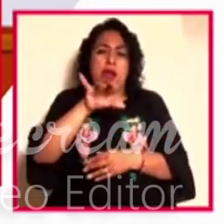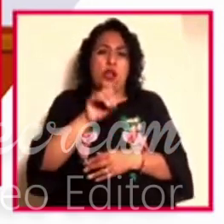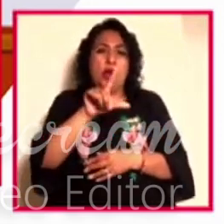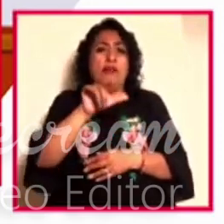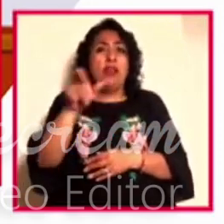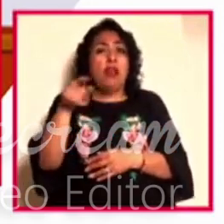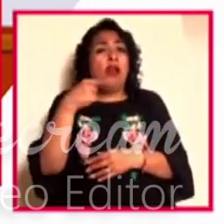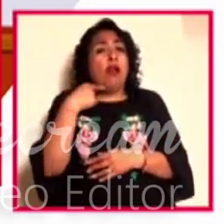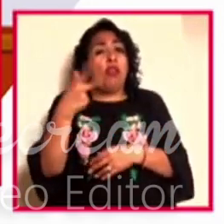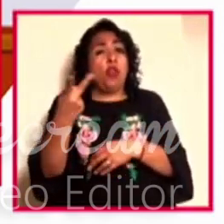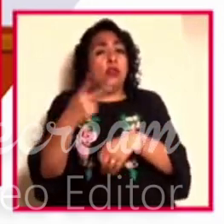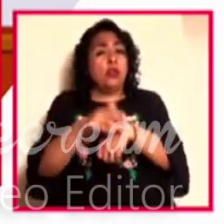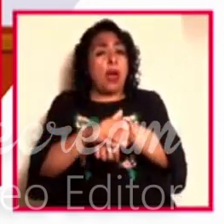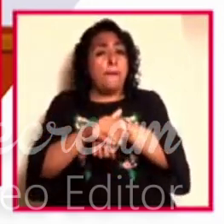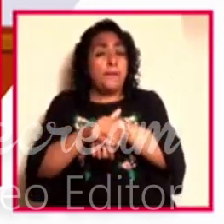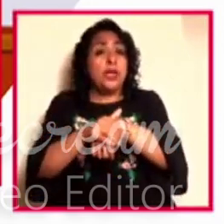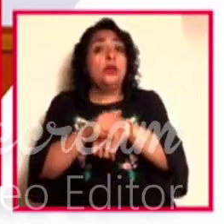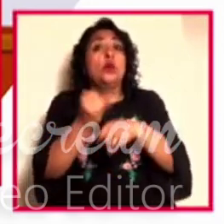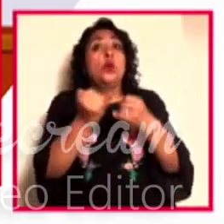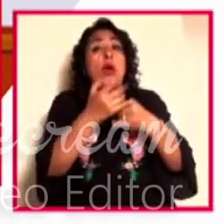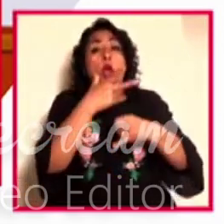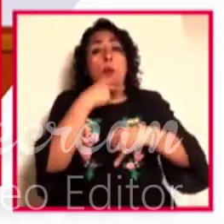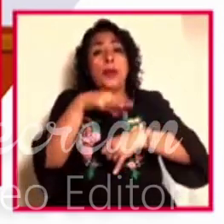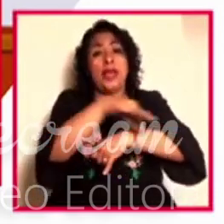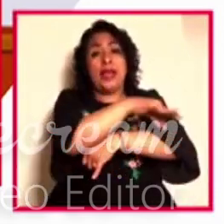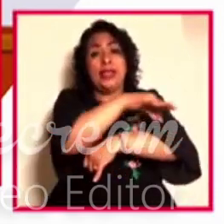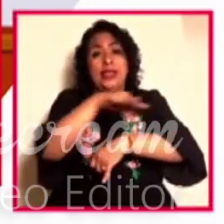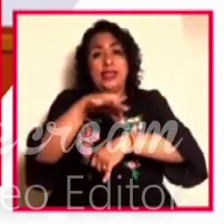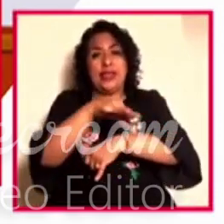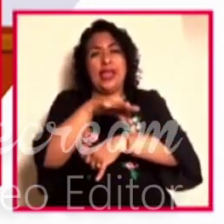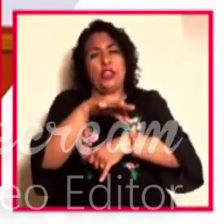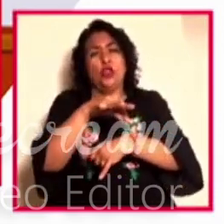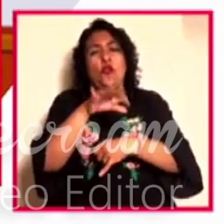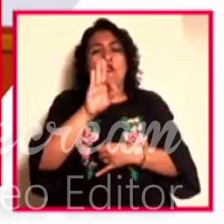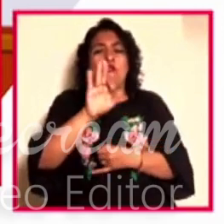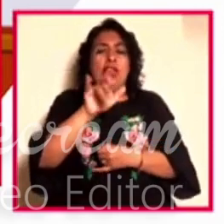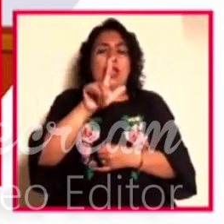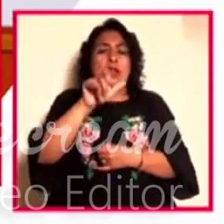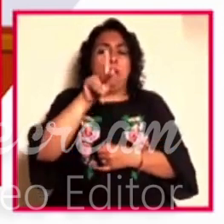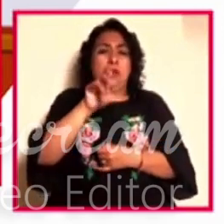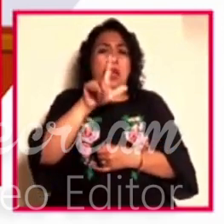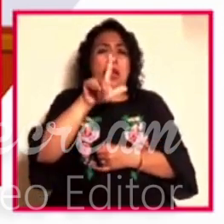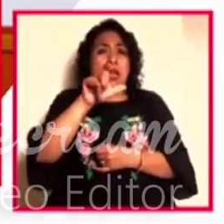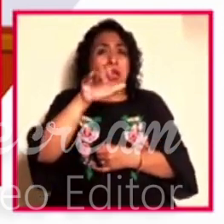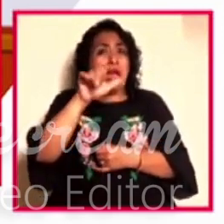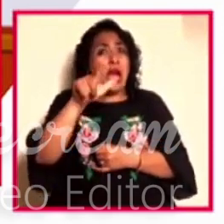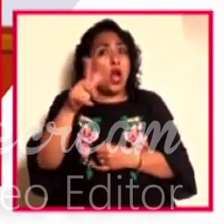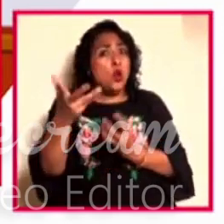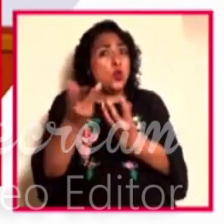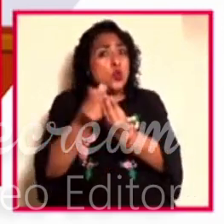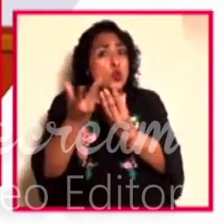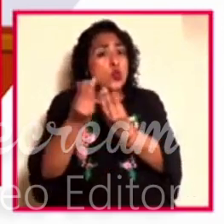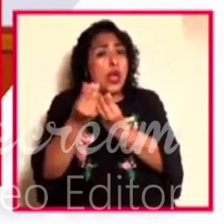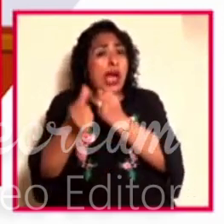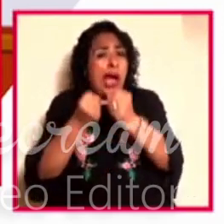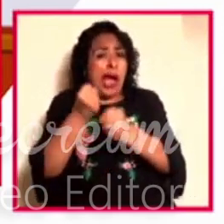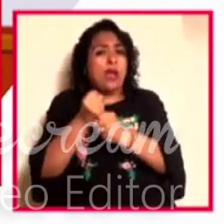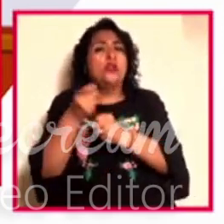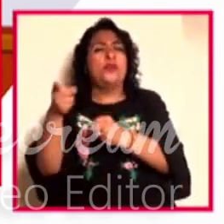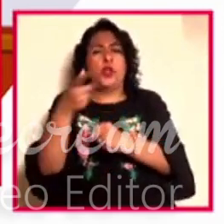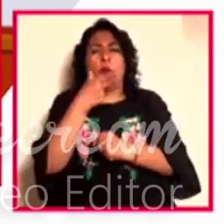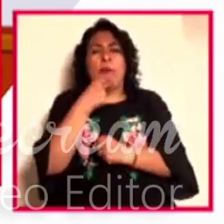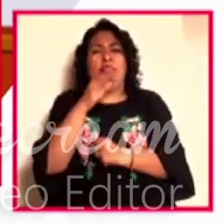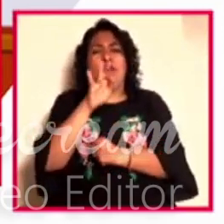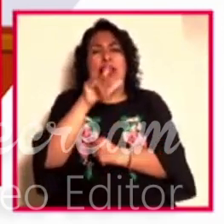gran amistad, como también el arquitecto y académico Felipe Leal, con quien pasó varios años junto y recordó, de hecho, Felipe Leal, algunas de